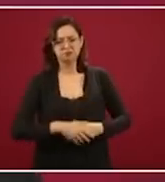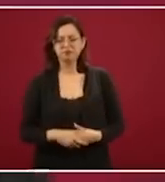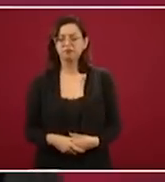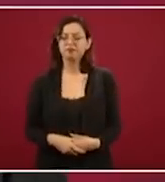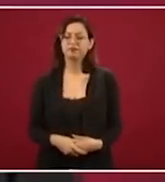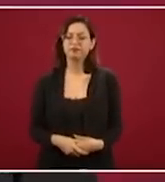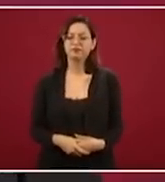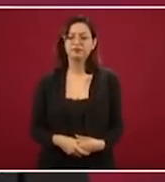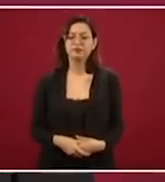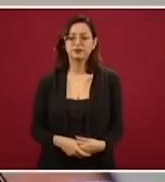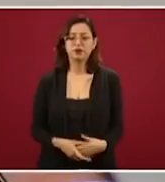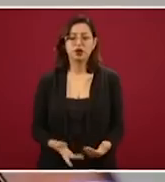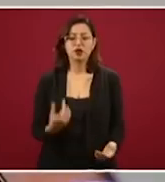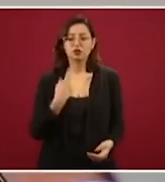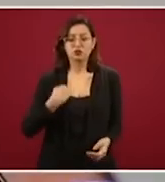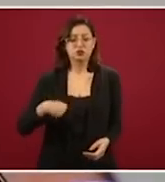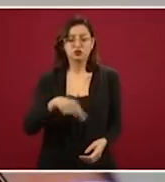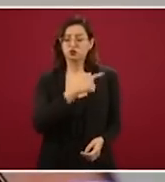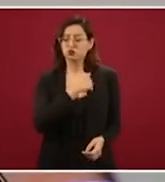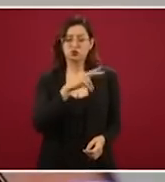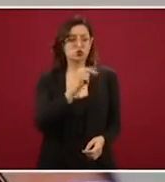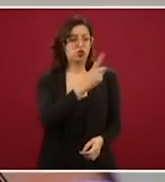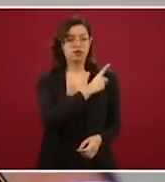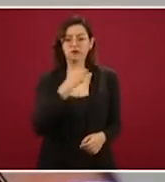No debemos hacerlo.